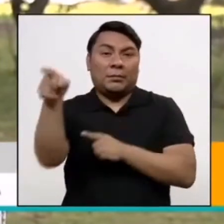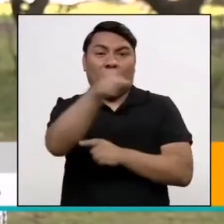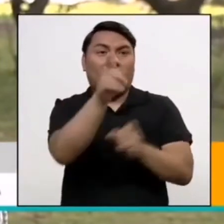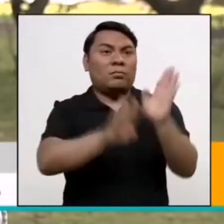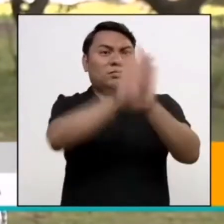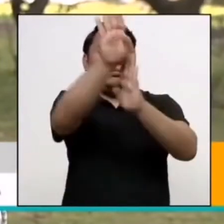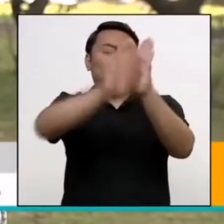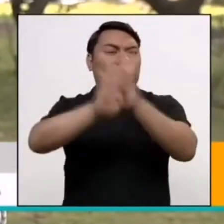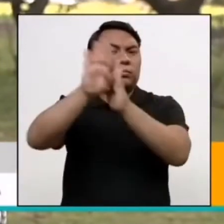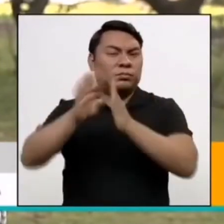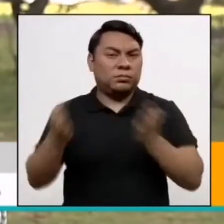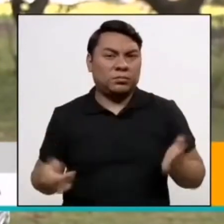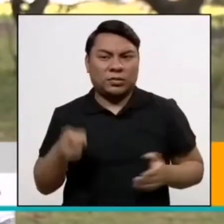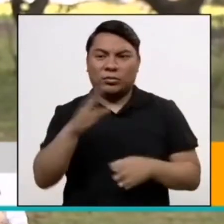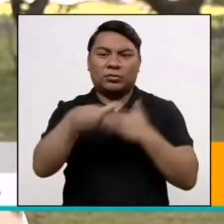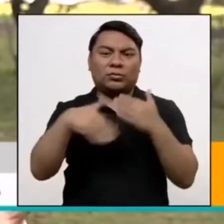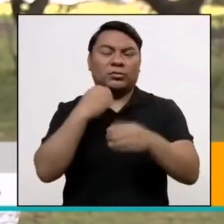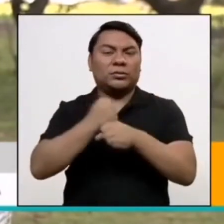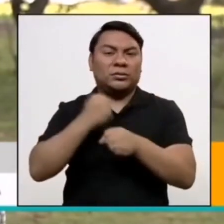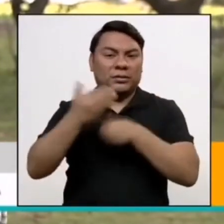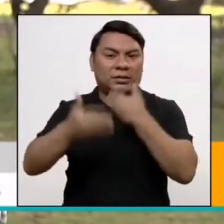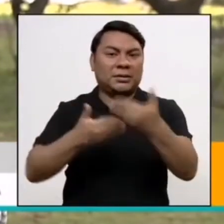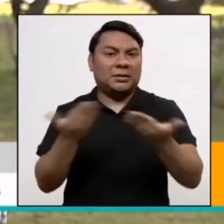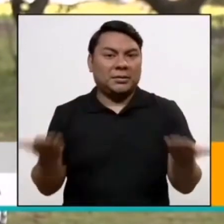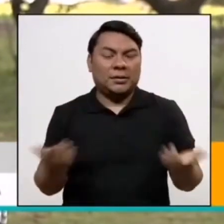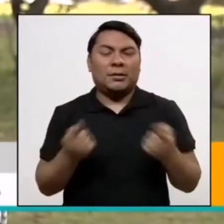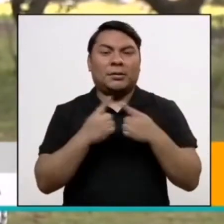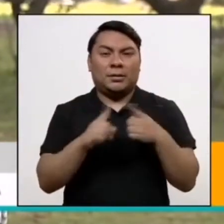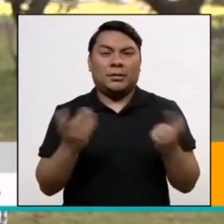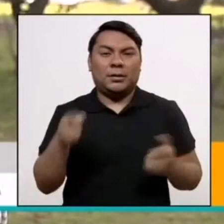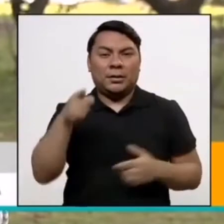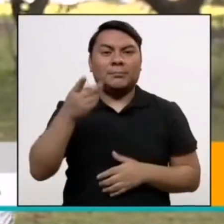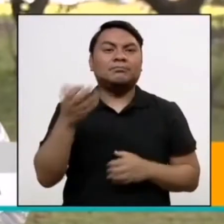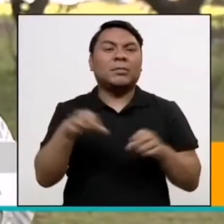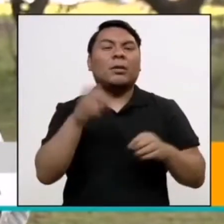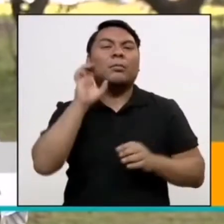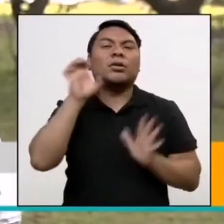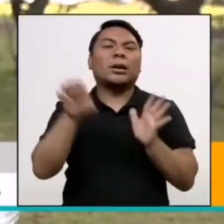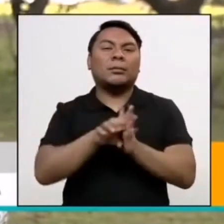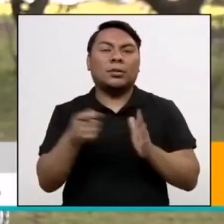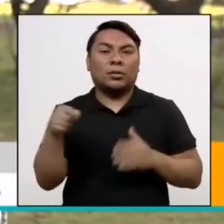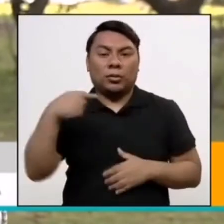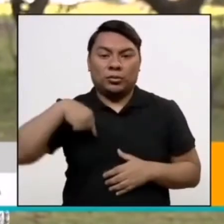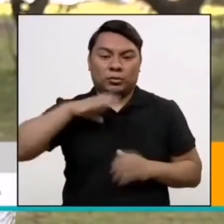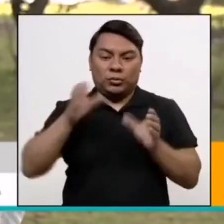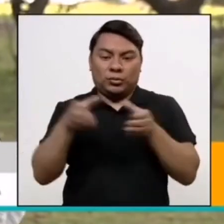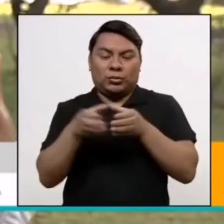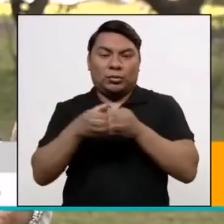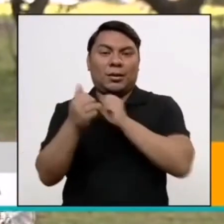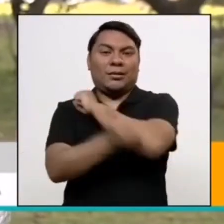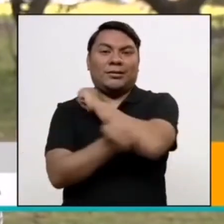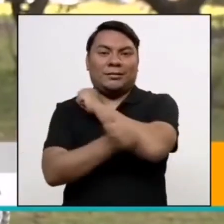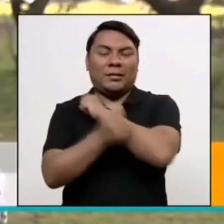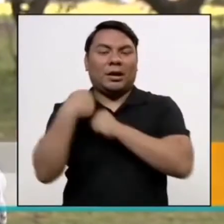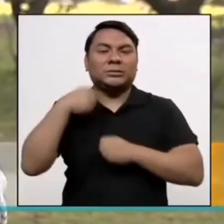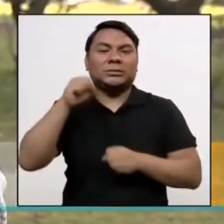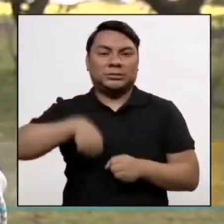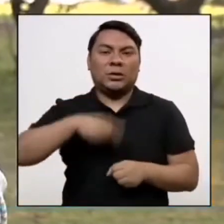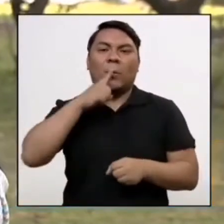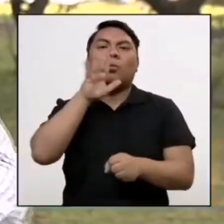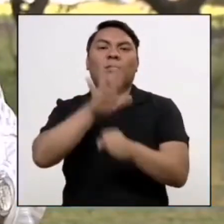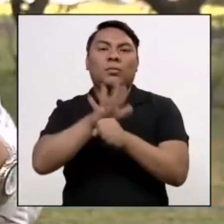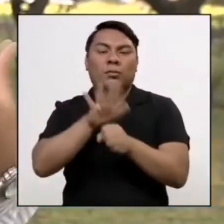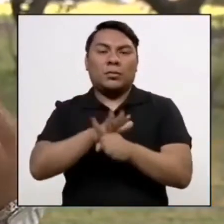desarrollado en todo su trabajo. Y justamente es eso, el hecho que por el cual nosotros como academia nos sentimos comprometidos